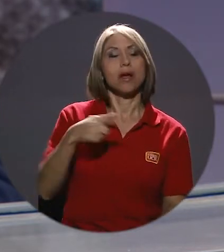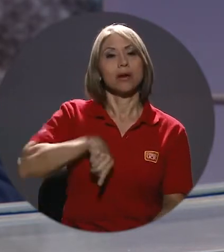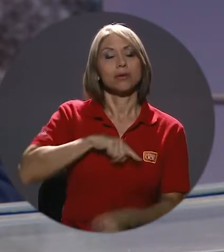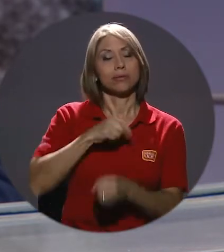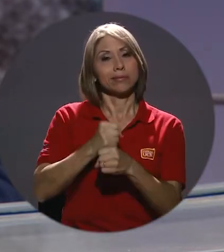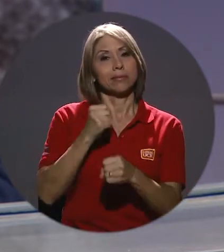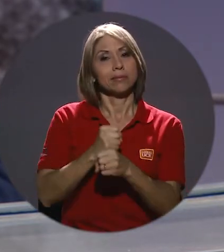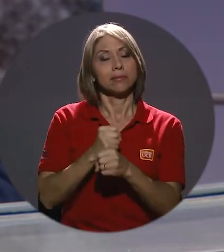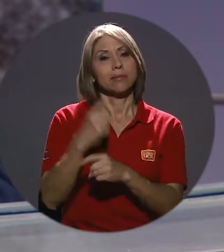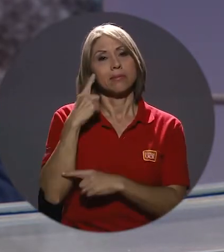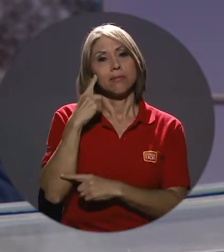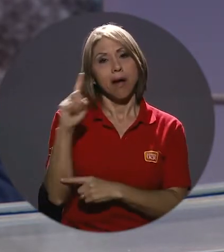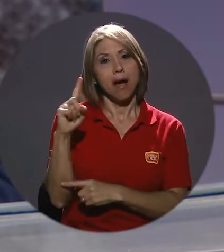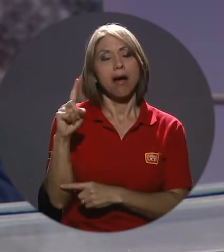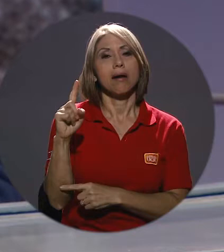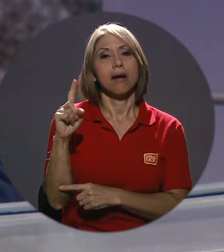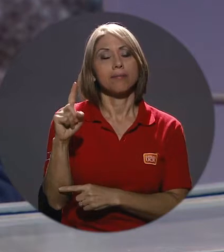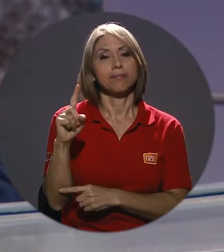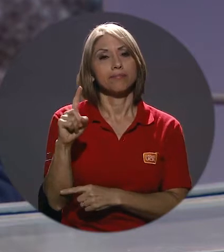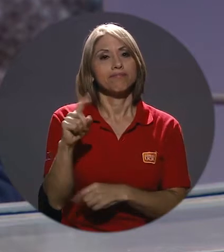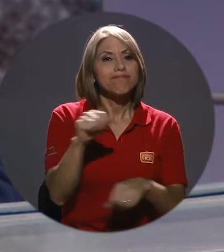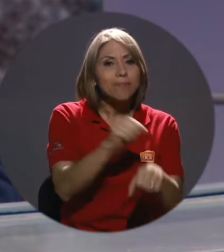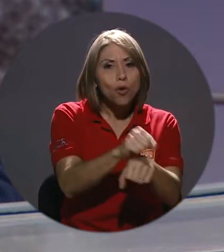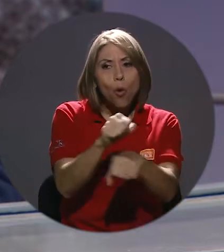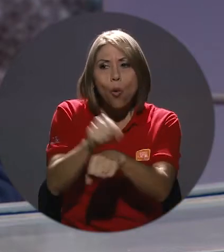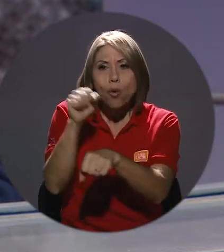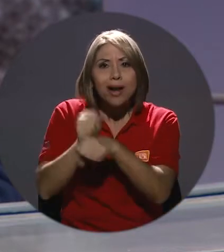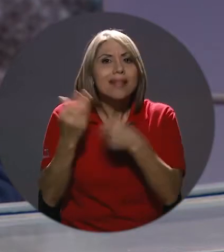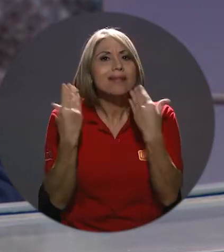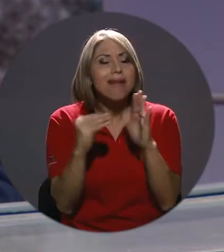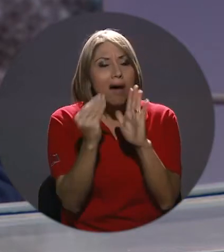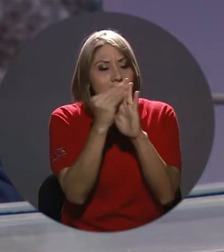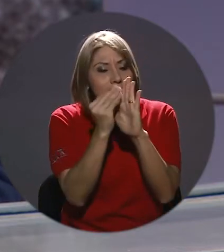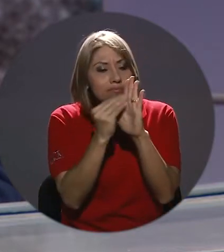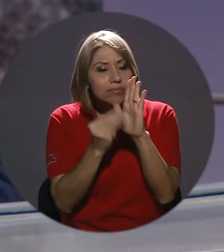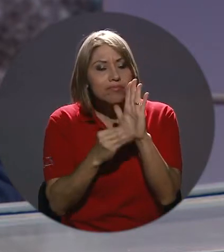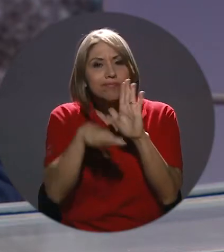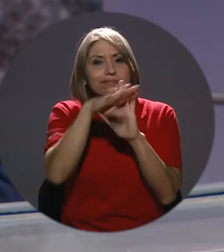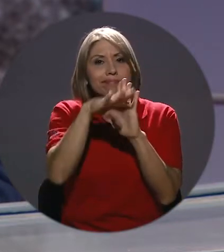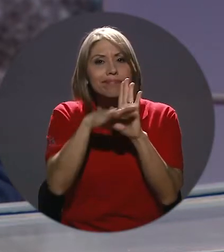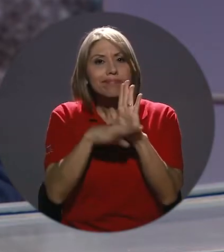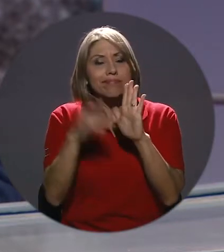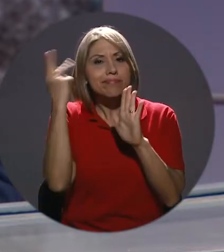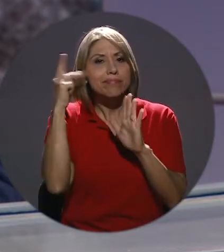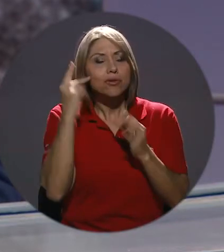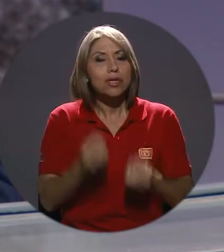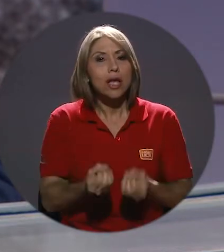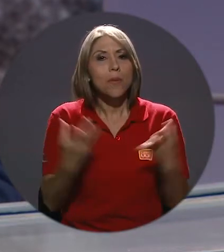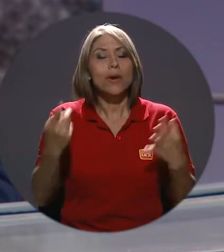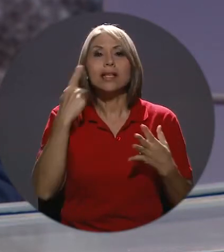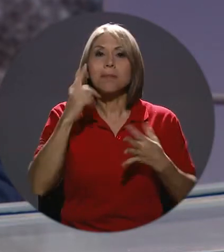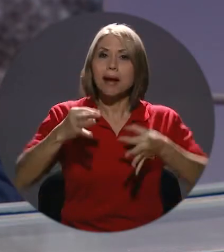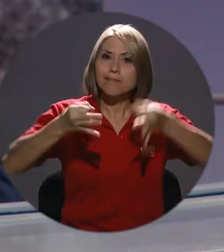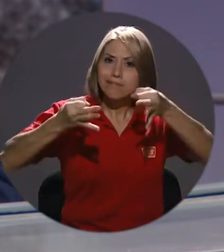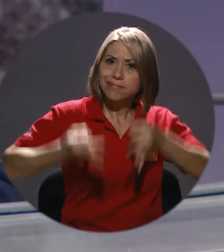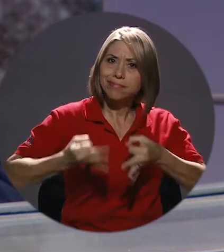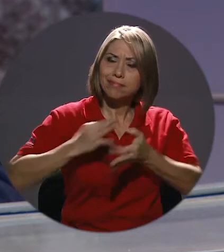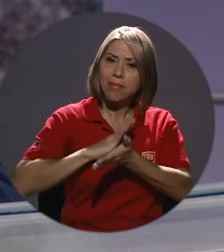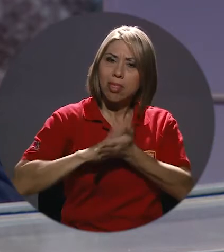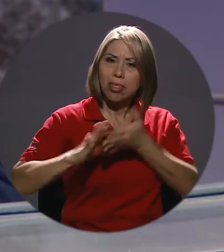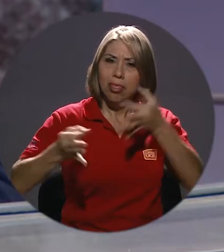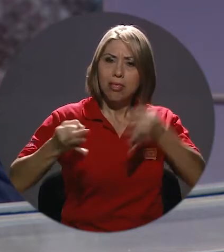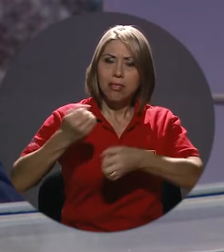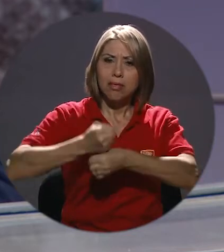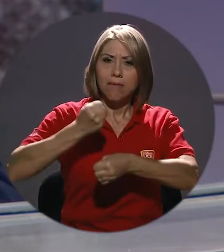trabajamos para que se concreten políticas públicas que garanticen un trabajo decente, y esto tiene que ver con